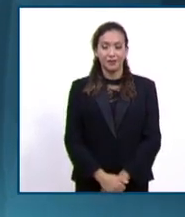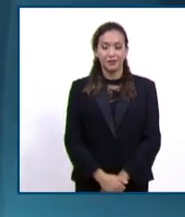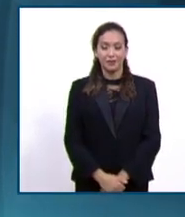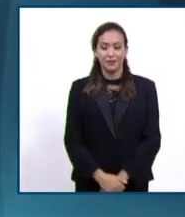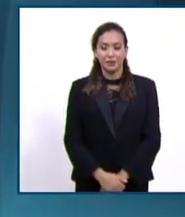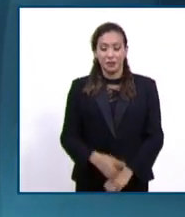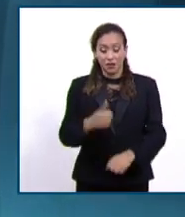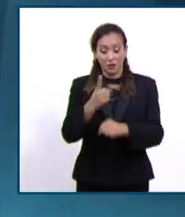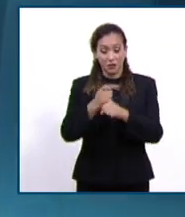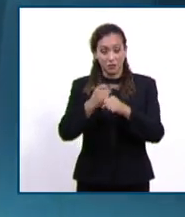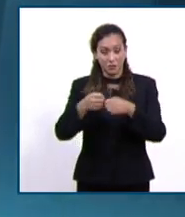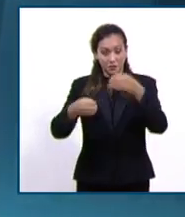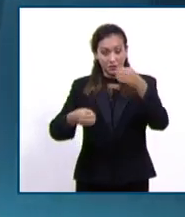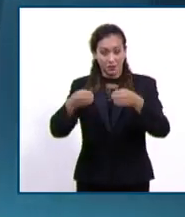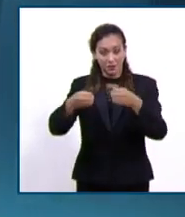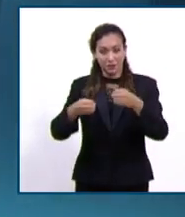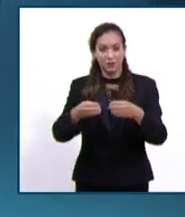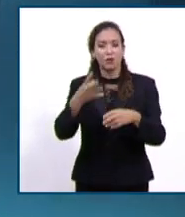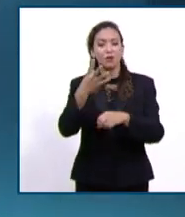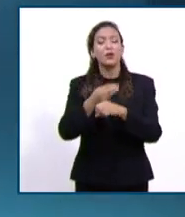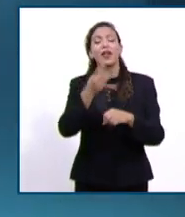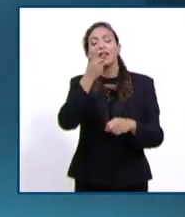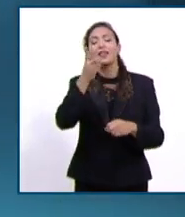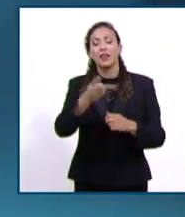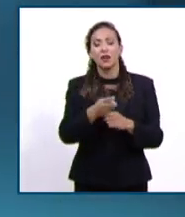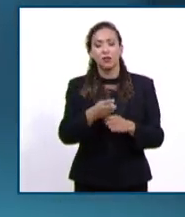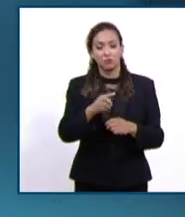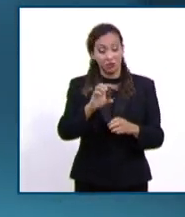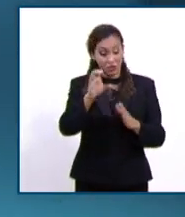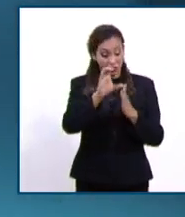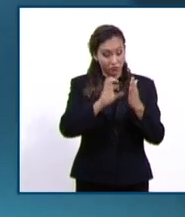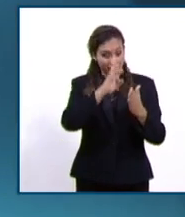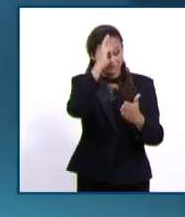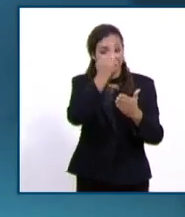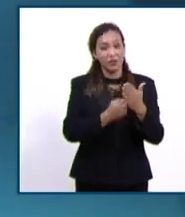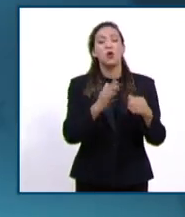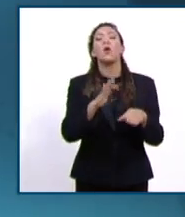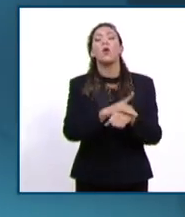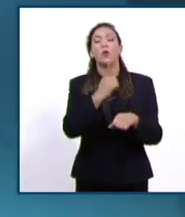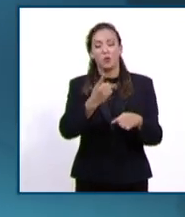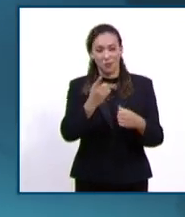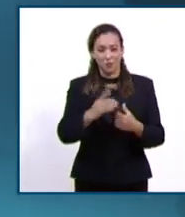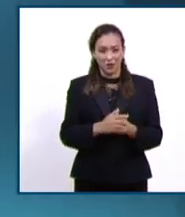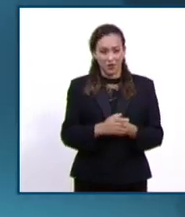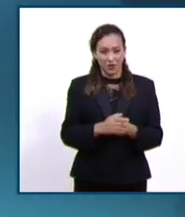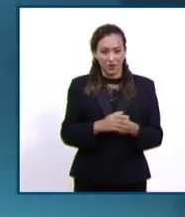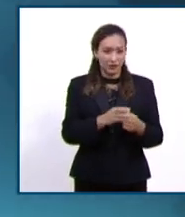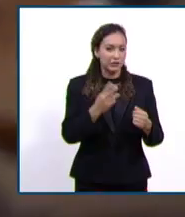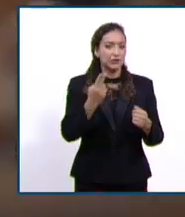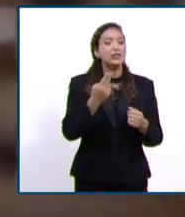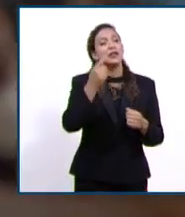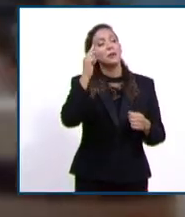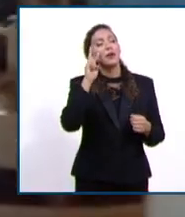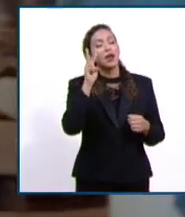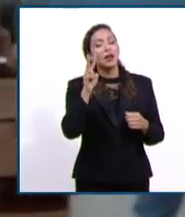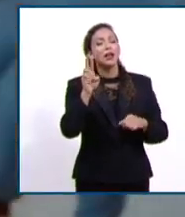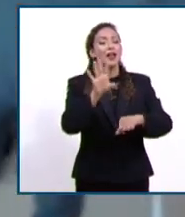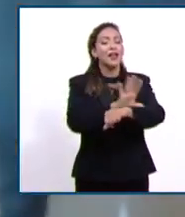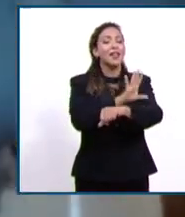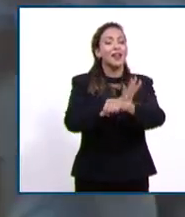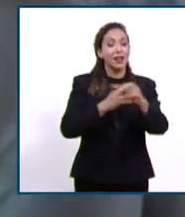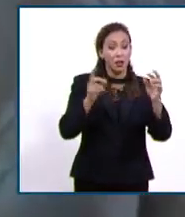La primera sala de la Corte resolvió que es constitucional la disposición que faculta a la Comisión Reguladora de Energía para que en sus visitas